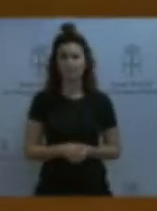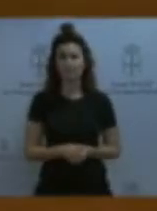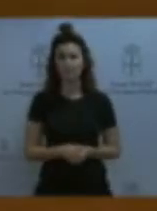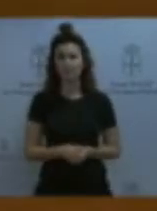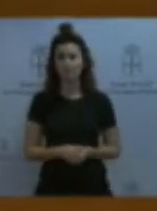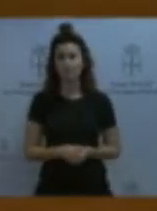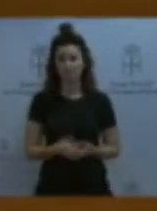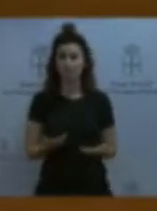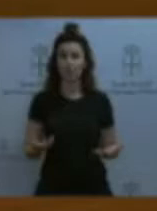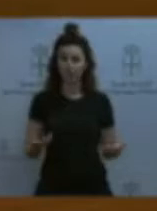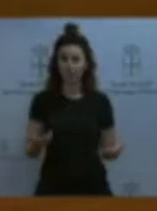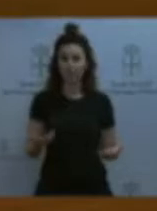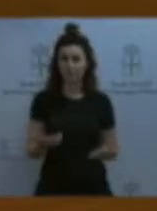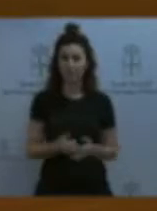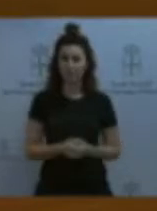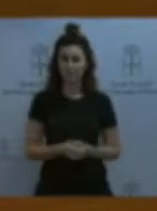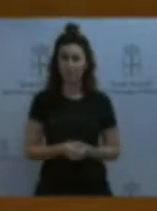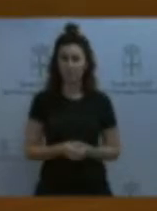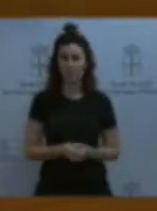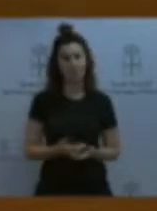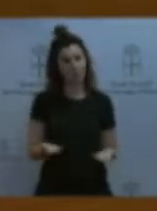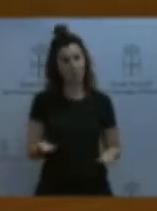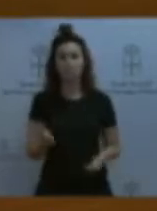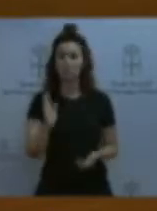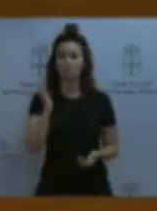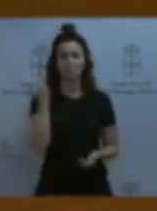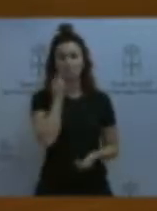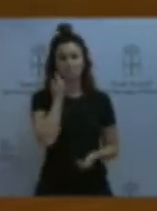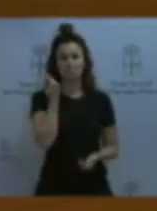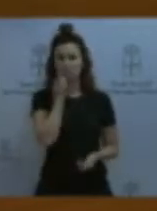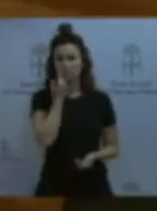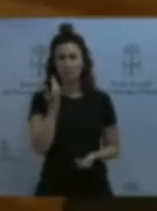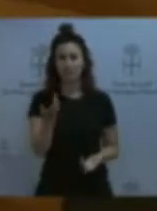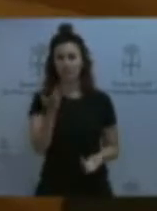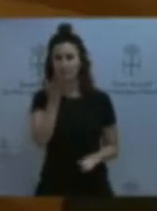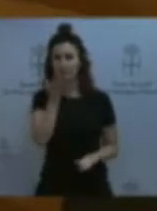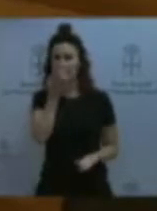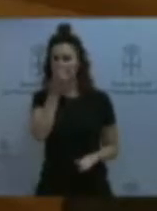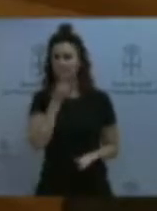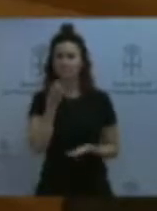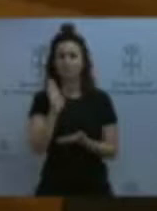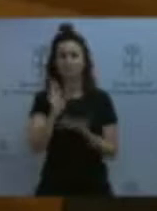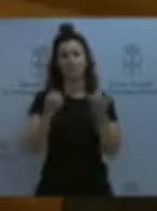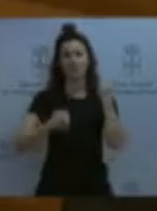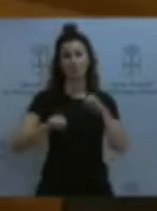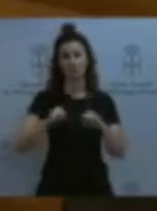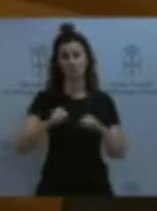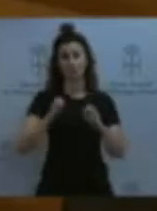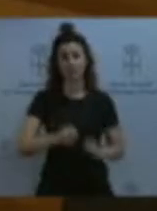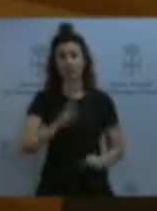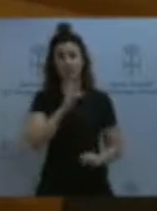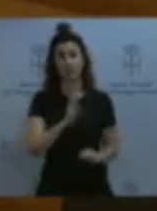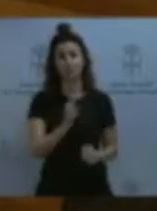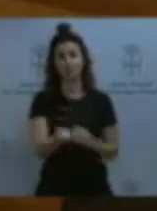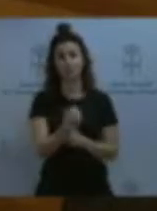esta desfachatez, ¿no? Pues por esa actitud que non me faigo moitas ilusiones, porque con eso deixou claro que descaro moito,